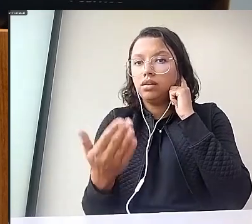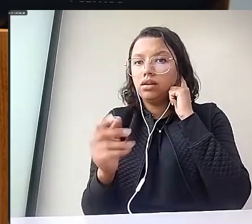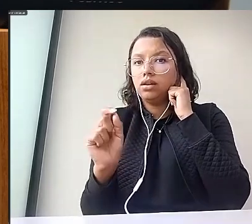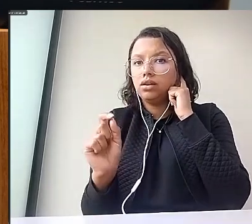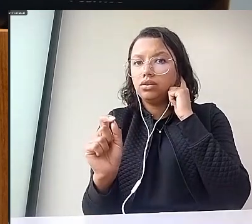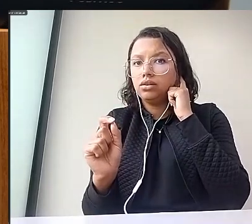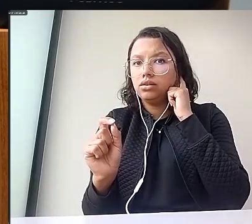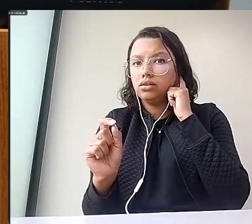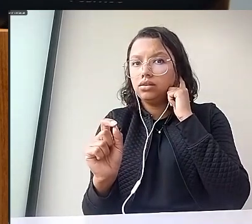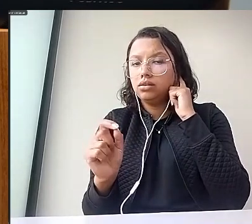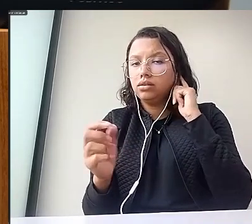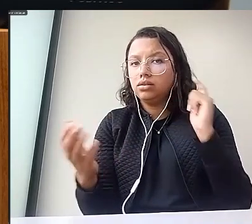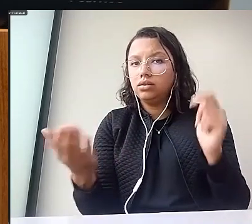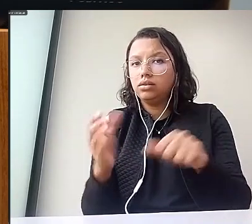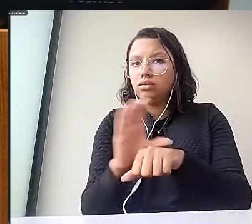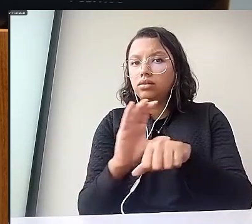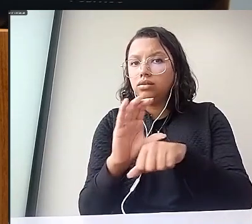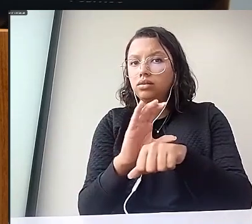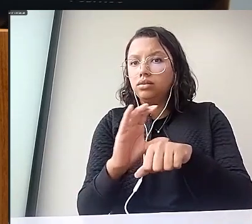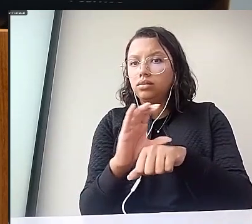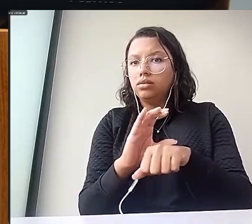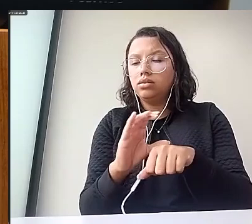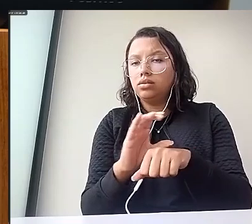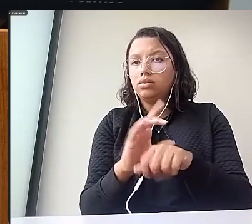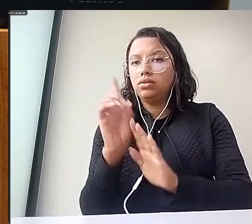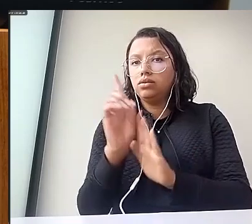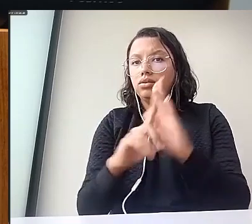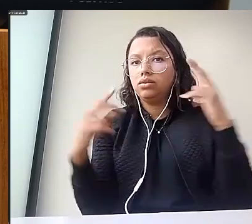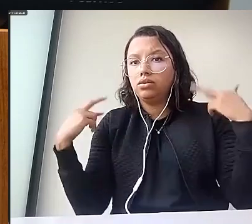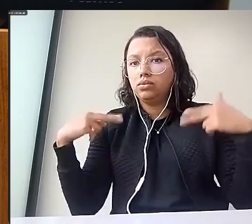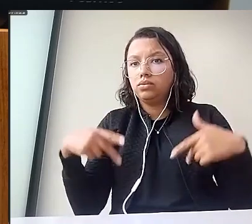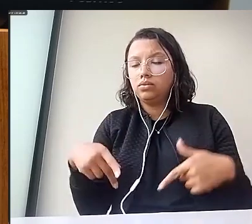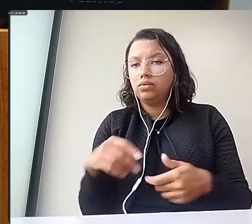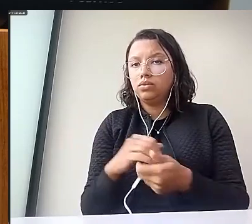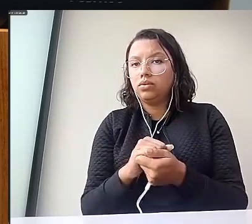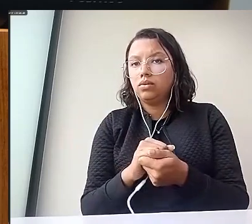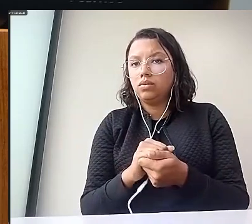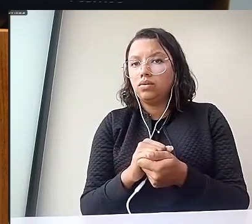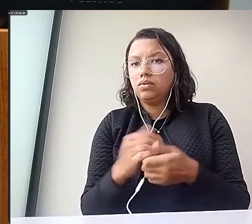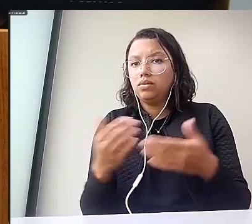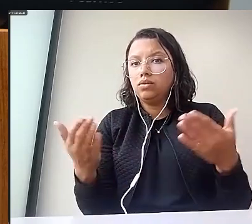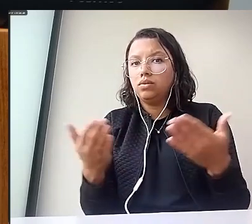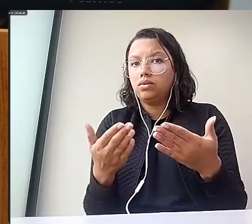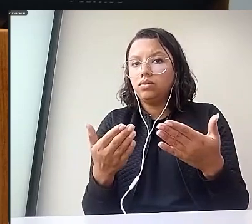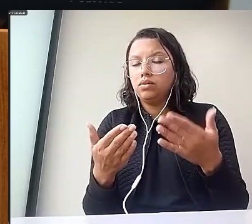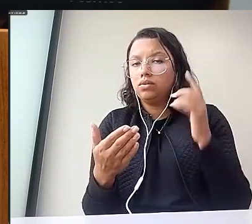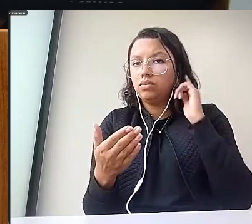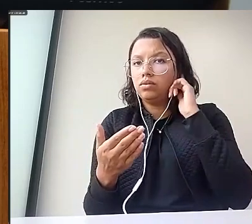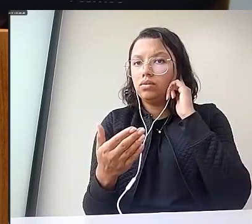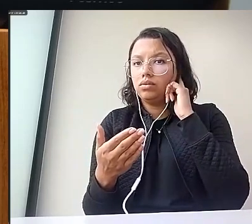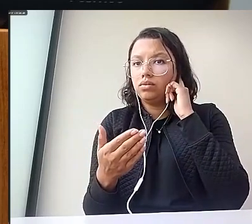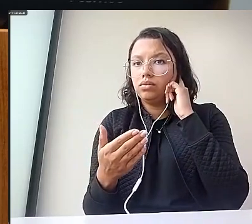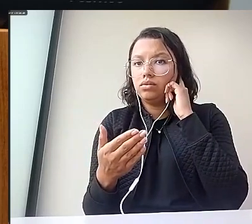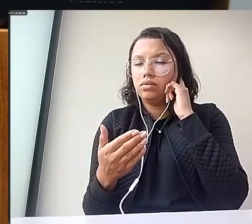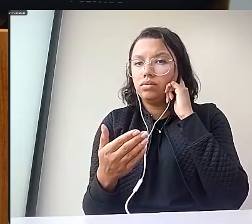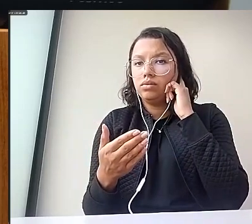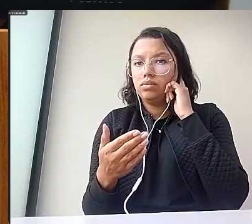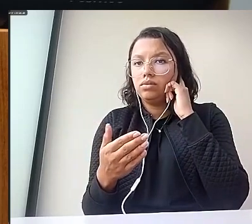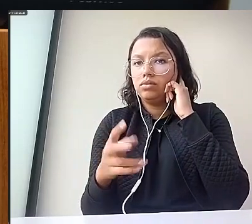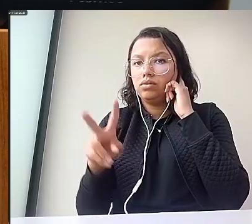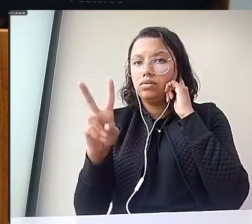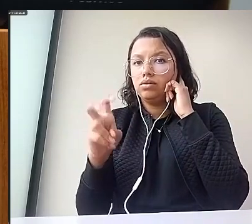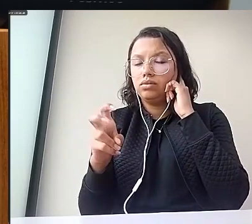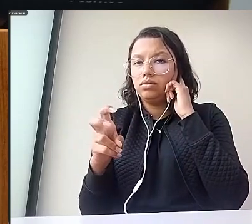este constitucionalismo de derechos humanos y ahora con la explicación más precisa sobre la invocación de los